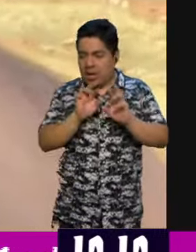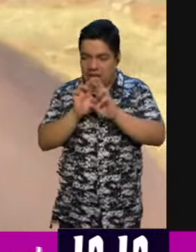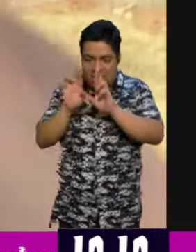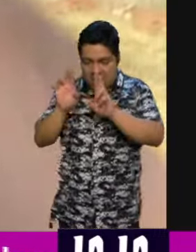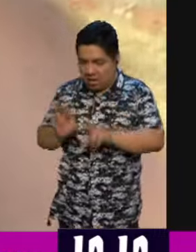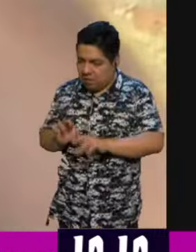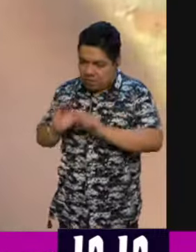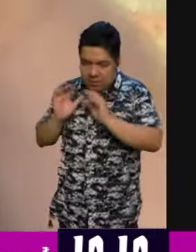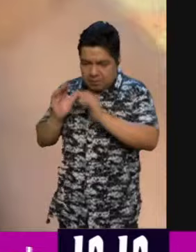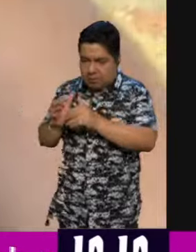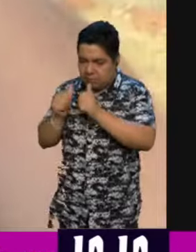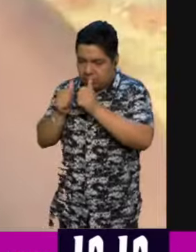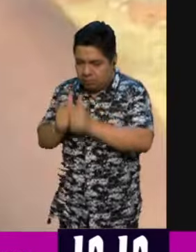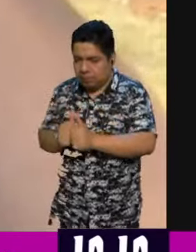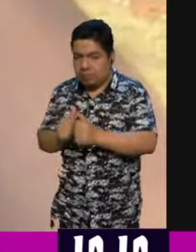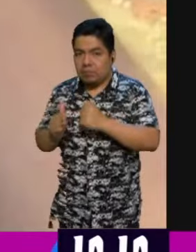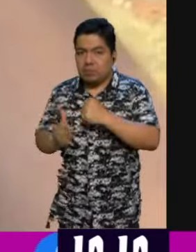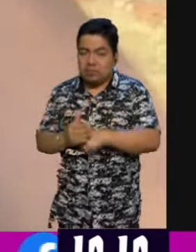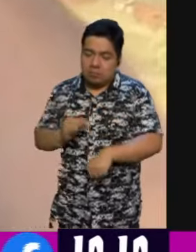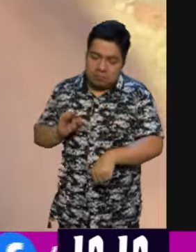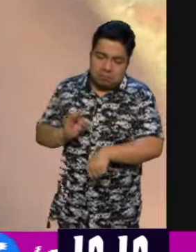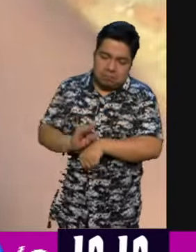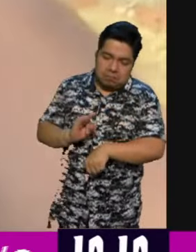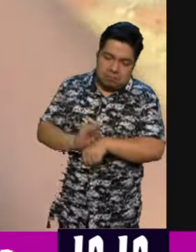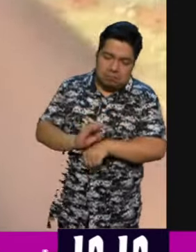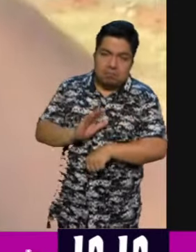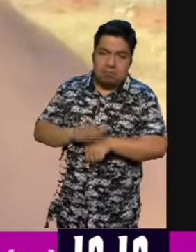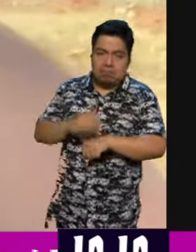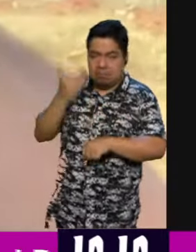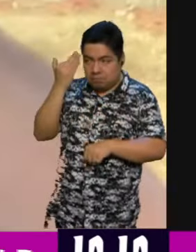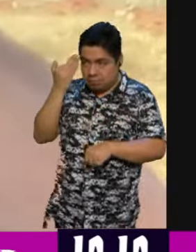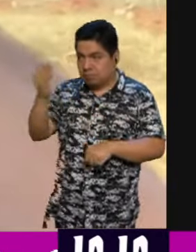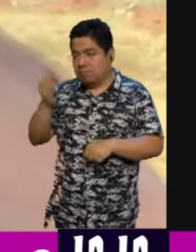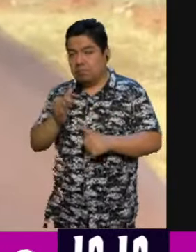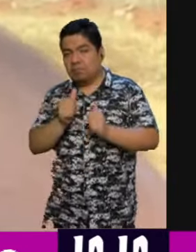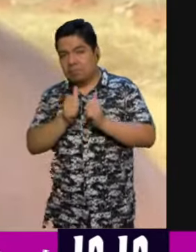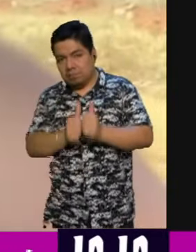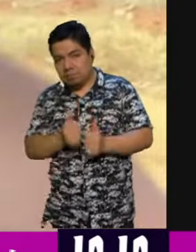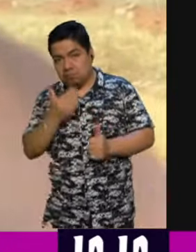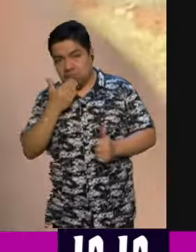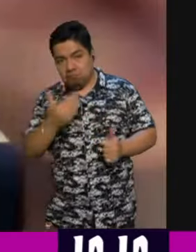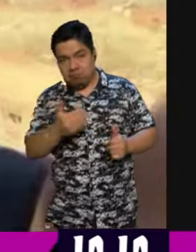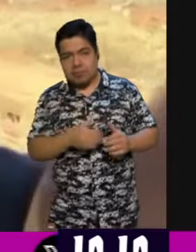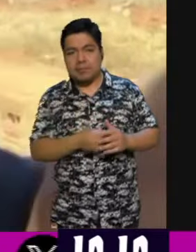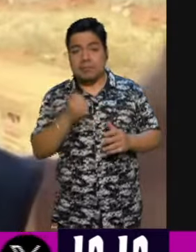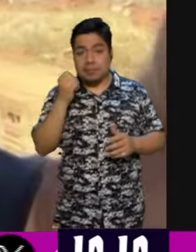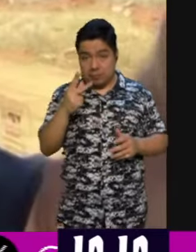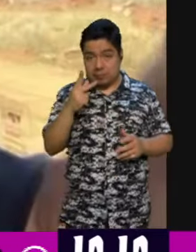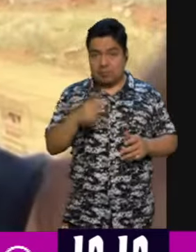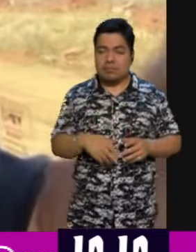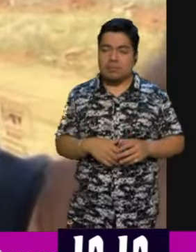refrigerador para aumentar su fecha de caducidad, para que puedan durar más tiempo en buen estado, ¿sí?